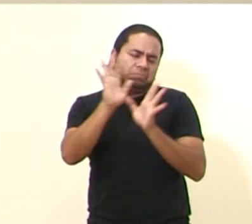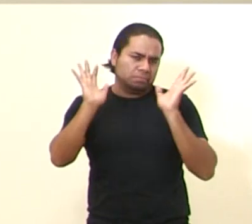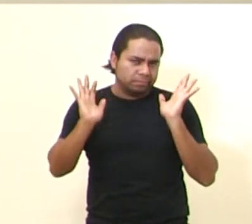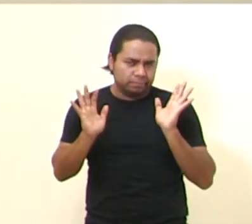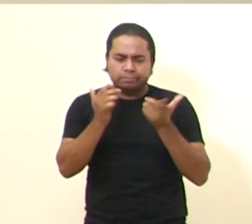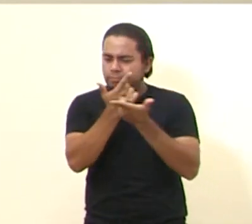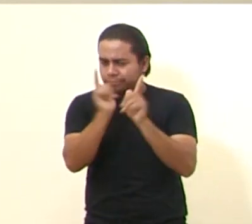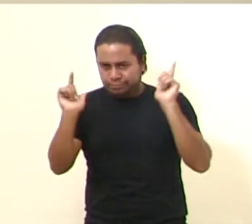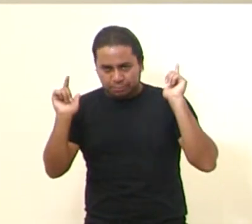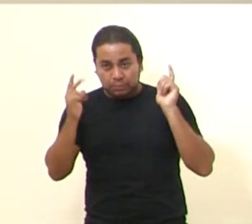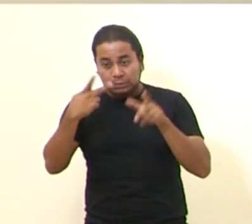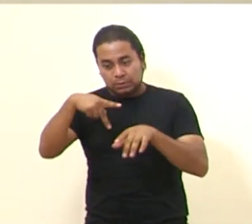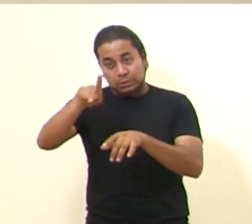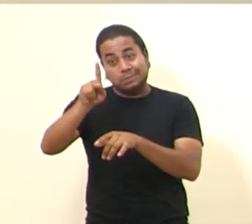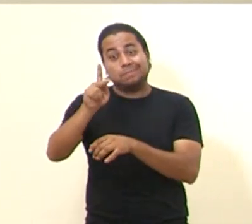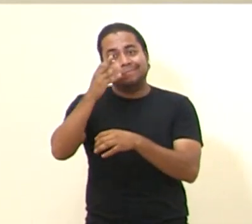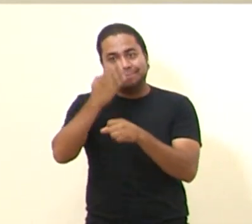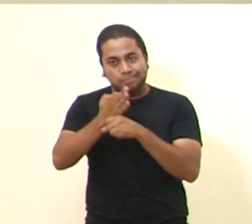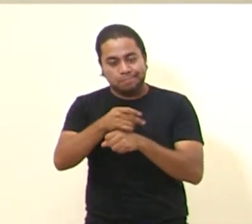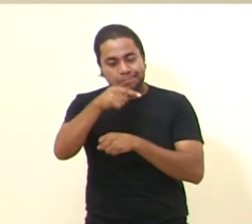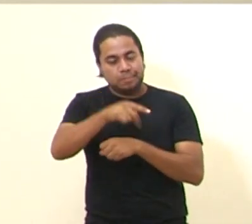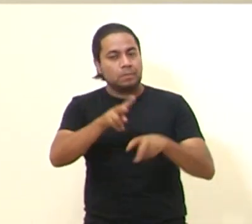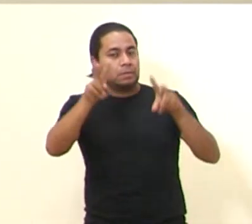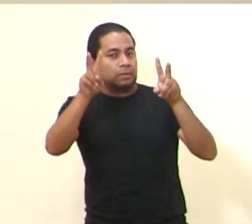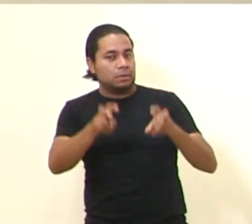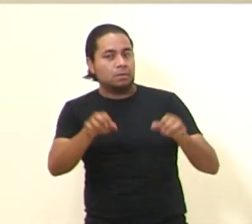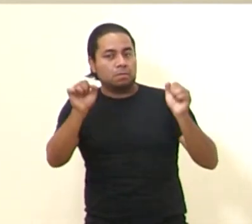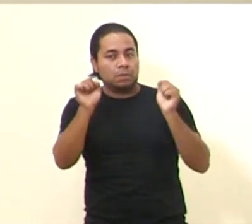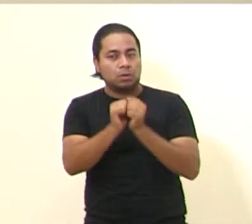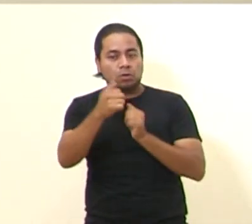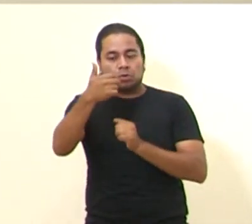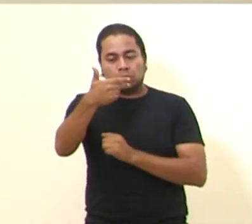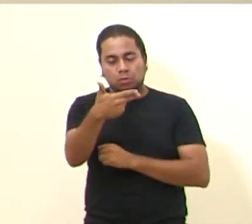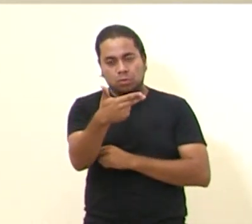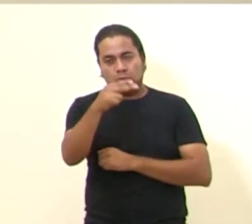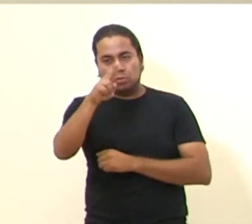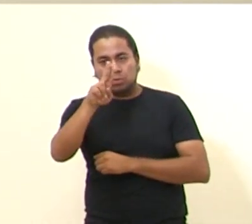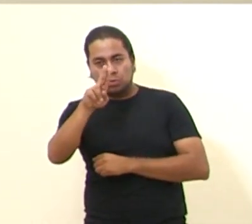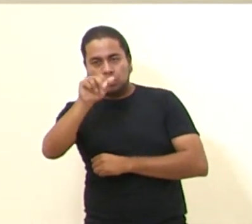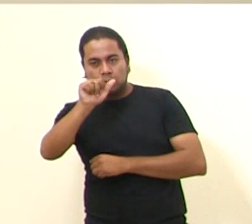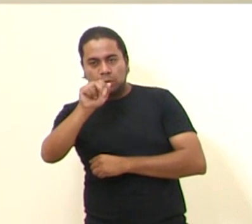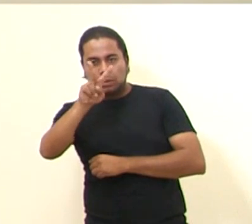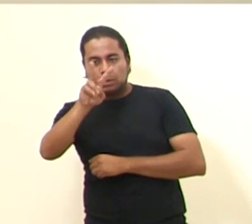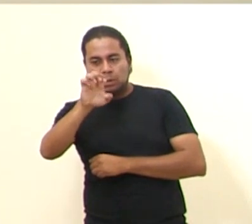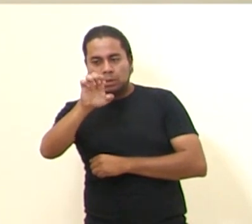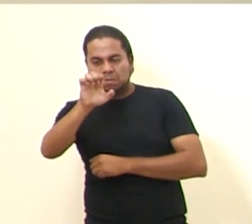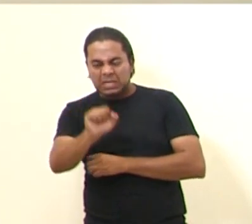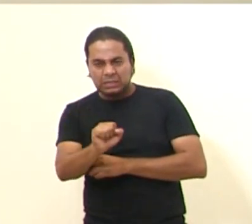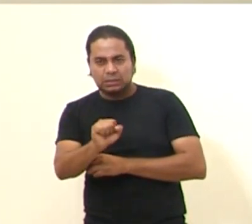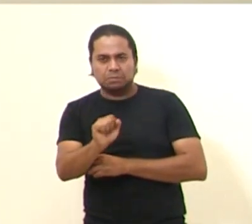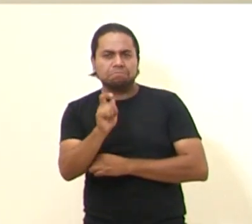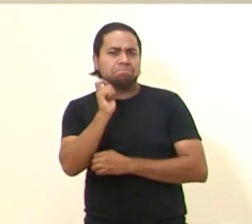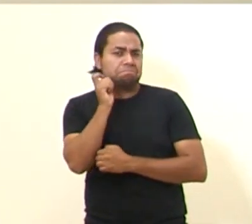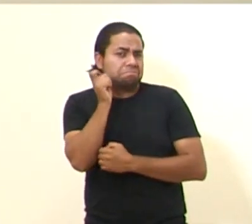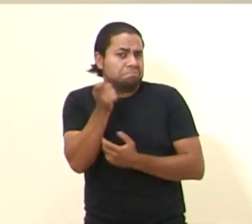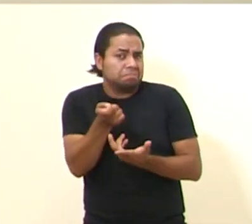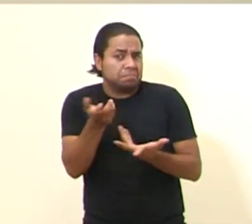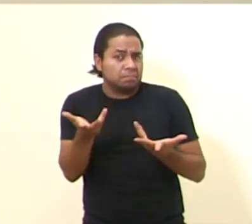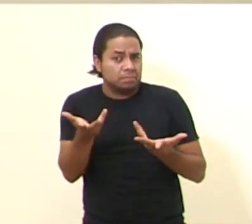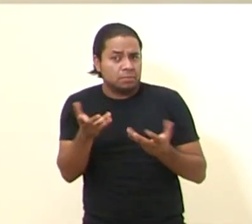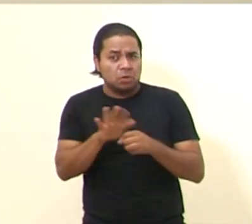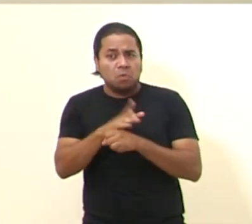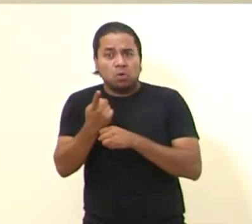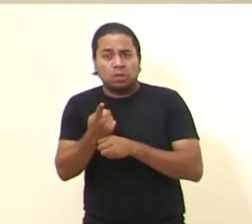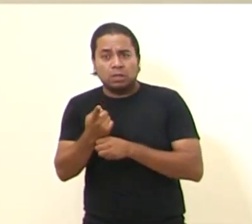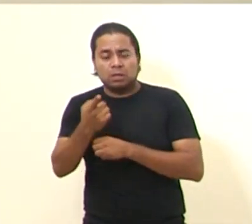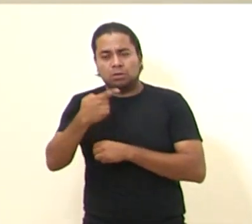ocasión, nuestro tema va a tener que ver con los huaves. ¿Por qué con los huaves? Porque